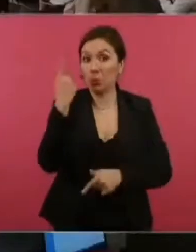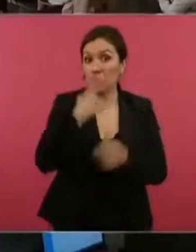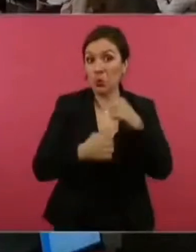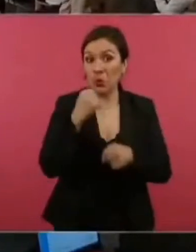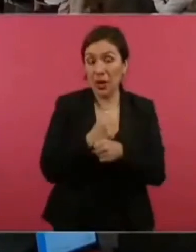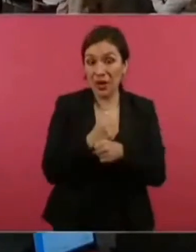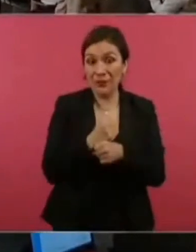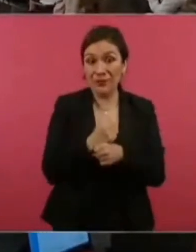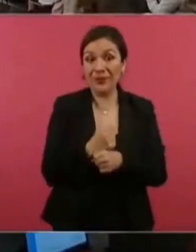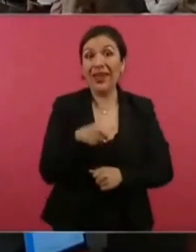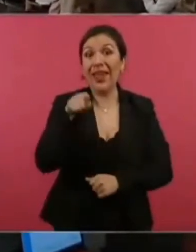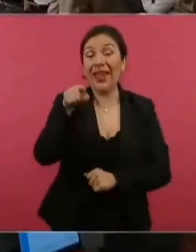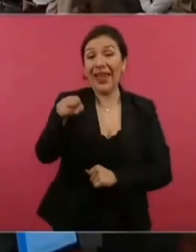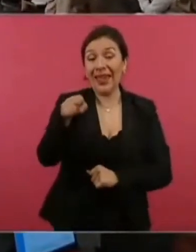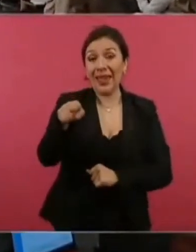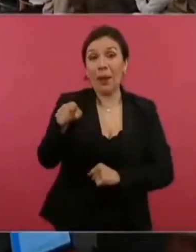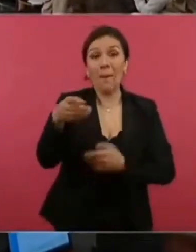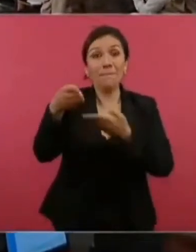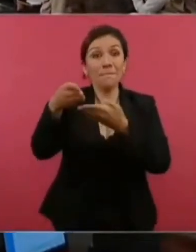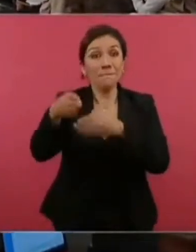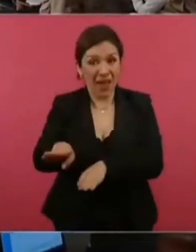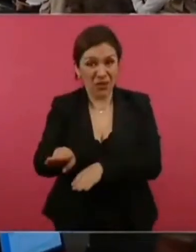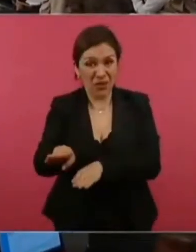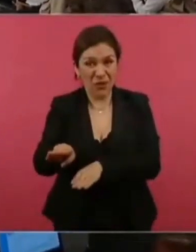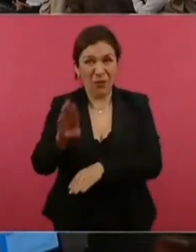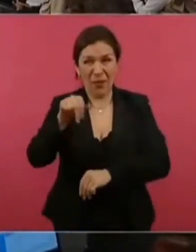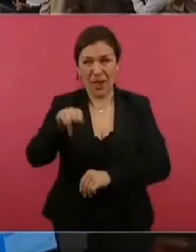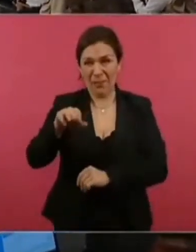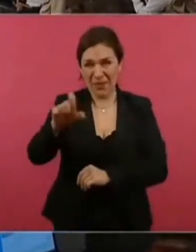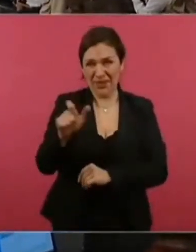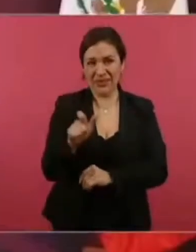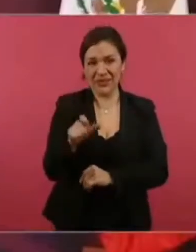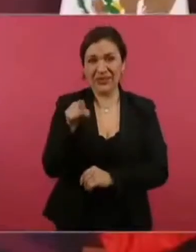Ese banco, aun cuando